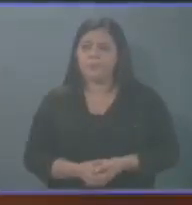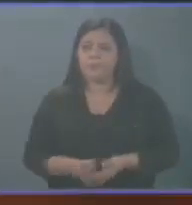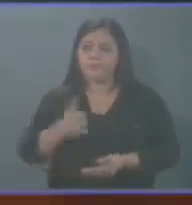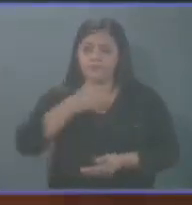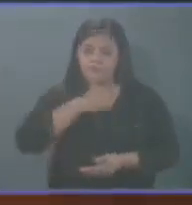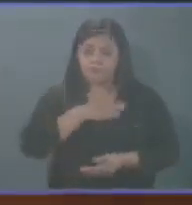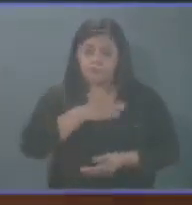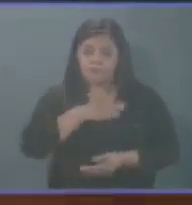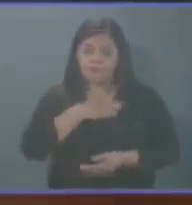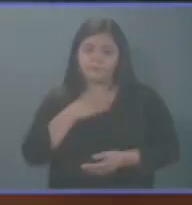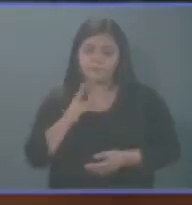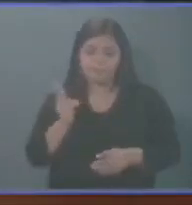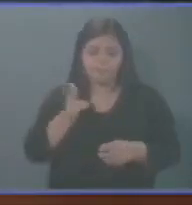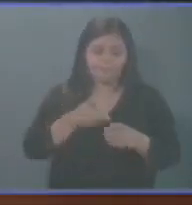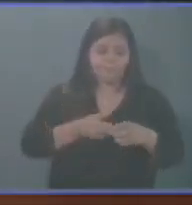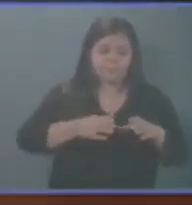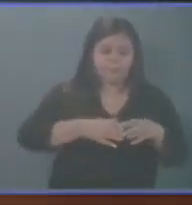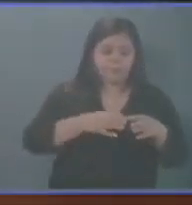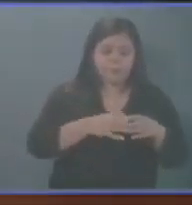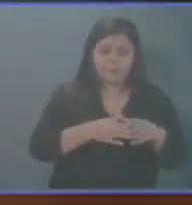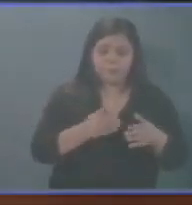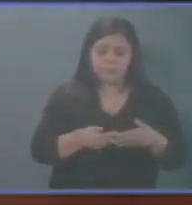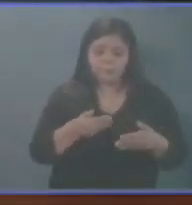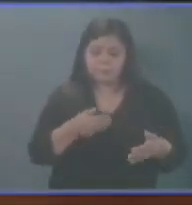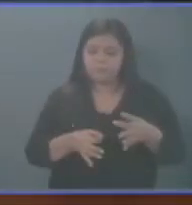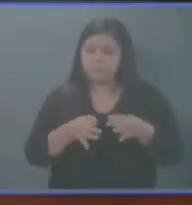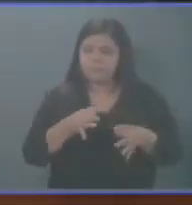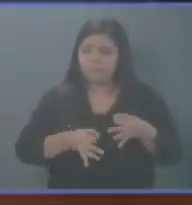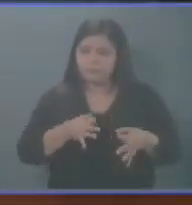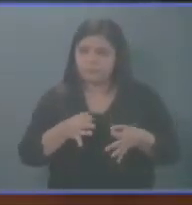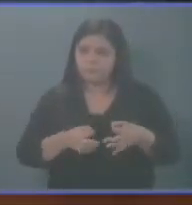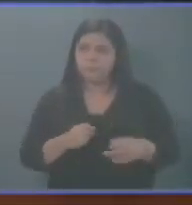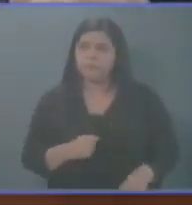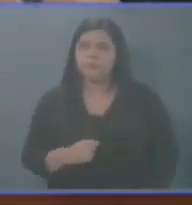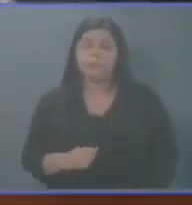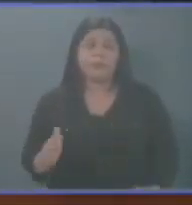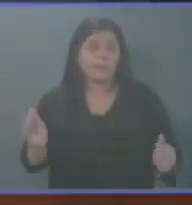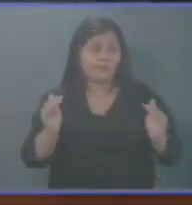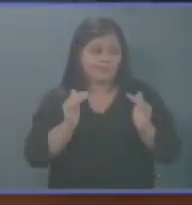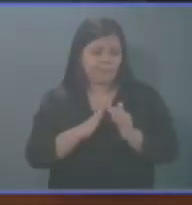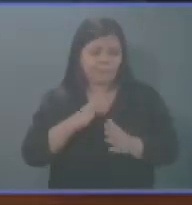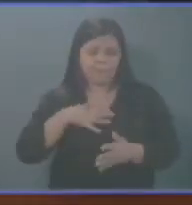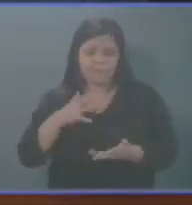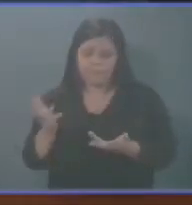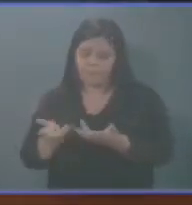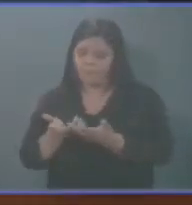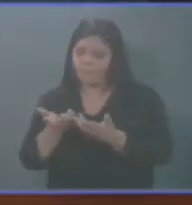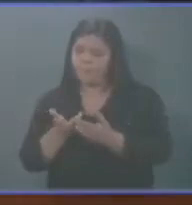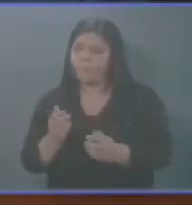Como miembro de esta comisión de antejuicio, al igual que mis colegas,